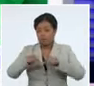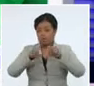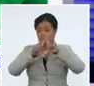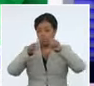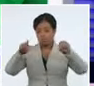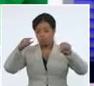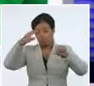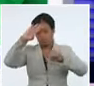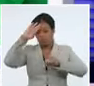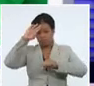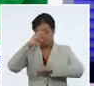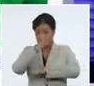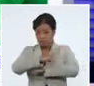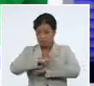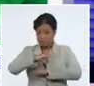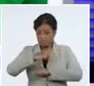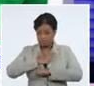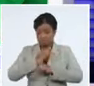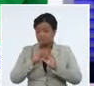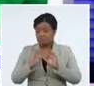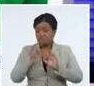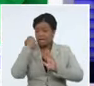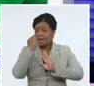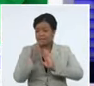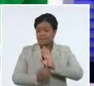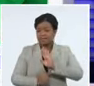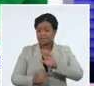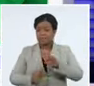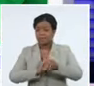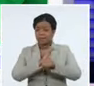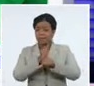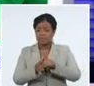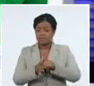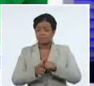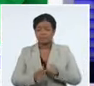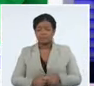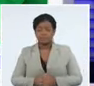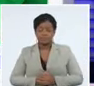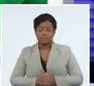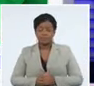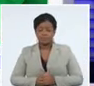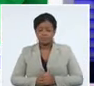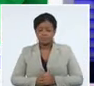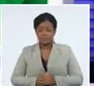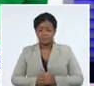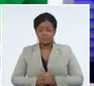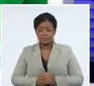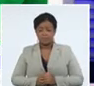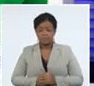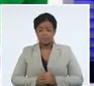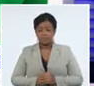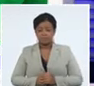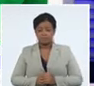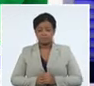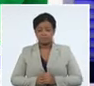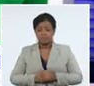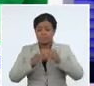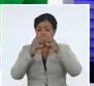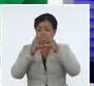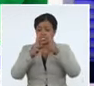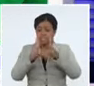país, que es lo que ha caracterizado la transmisión en Cuba. Se diagnostican un número reducido